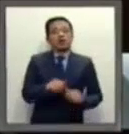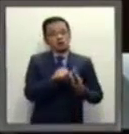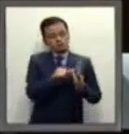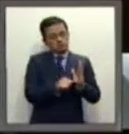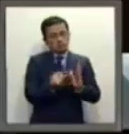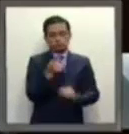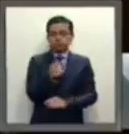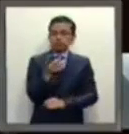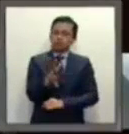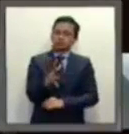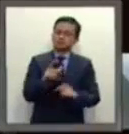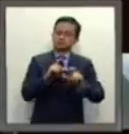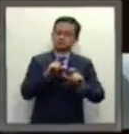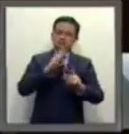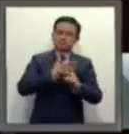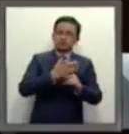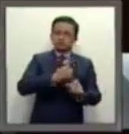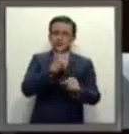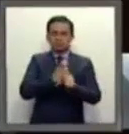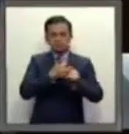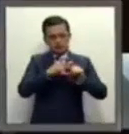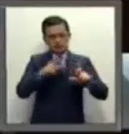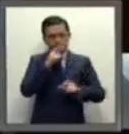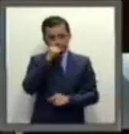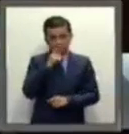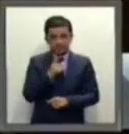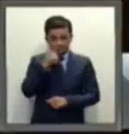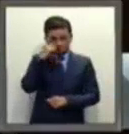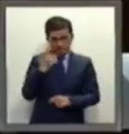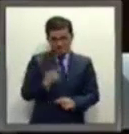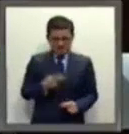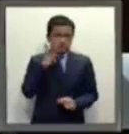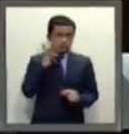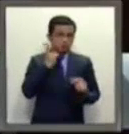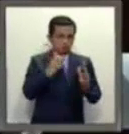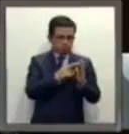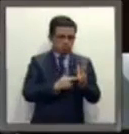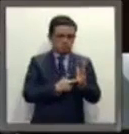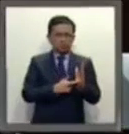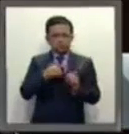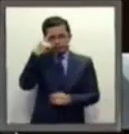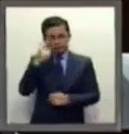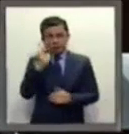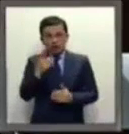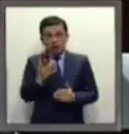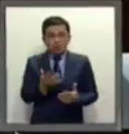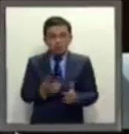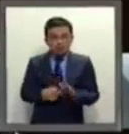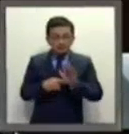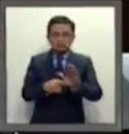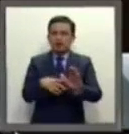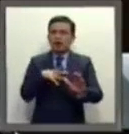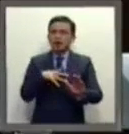fracción primera, las mociones de nuestro reglamento, las mociones tienen para su presentación